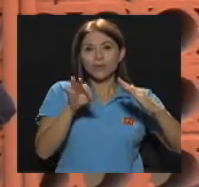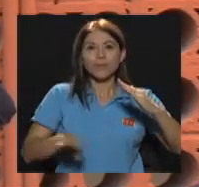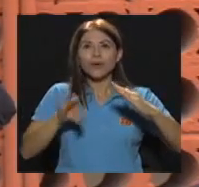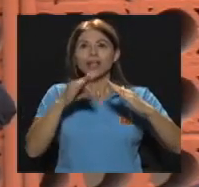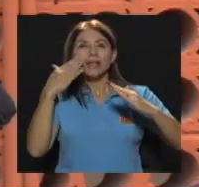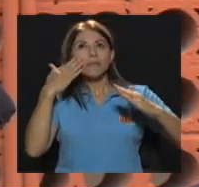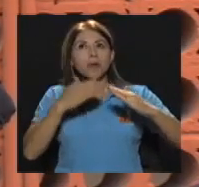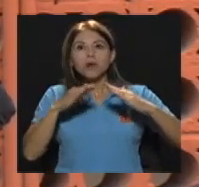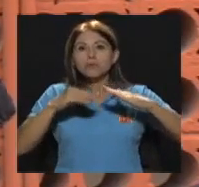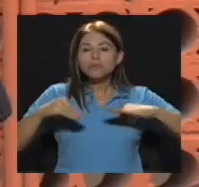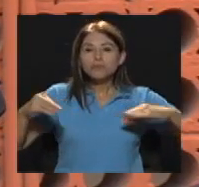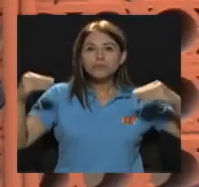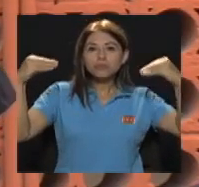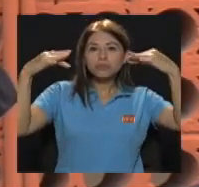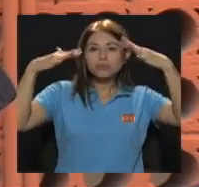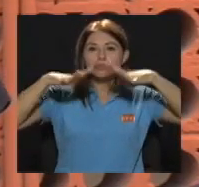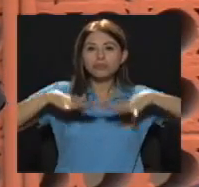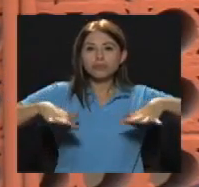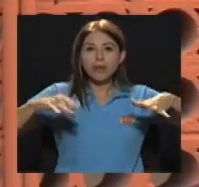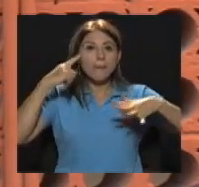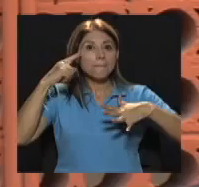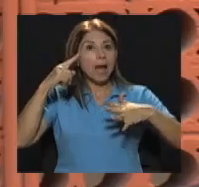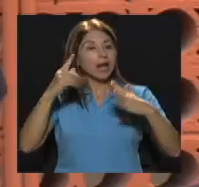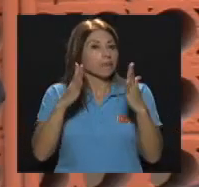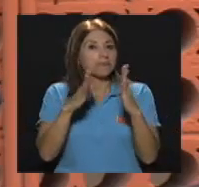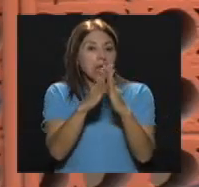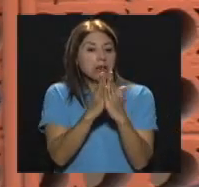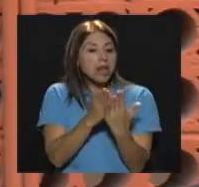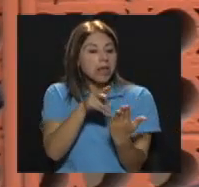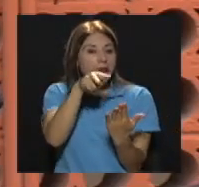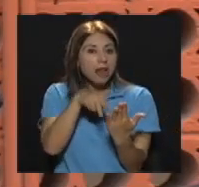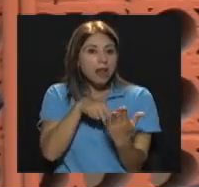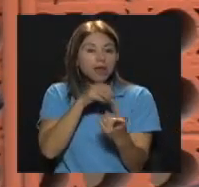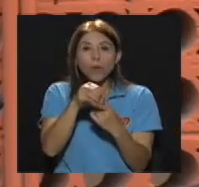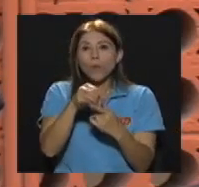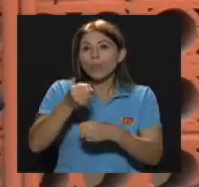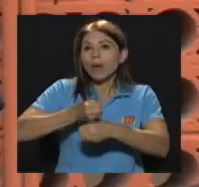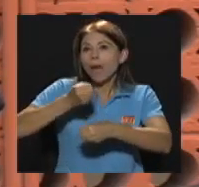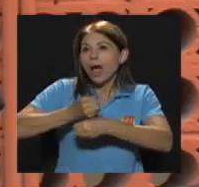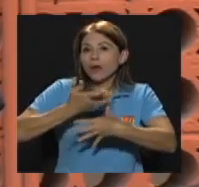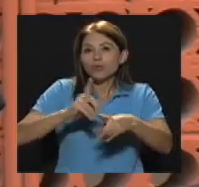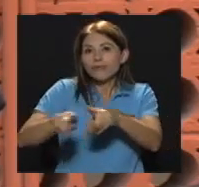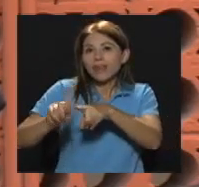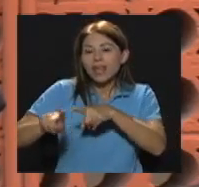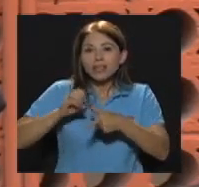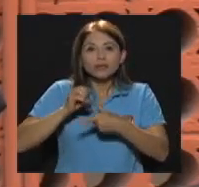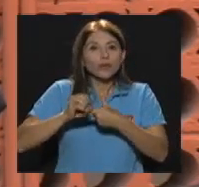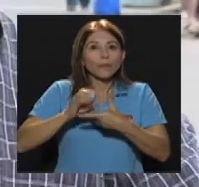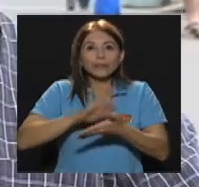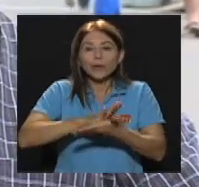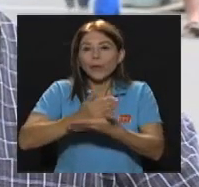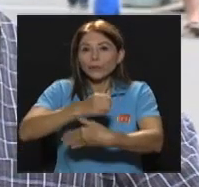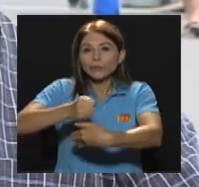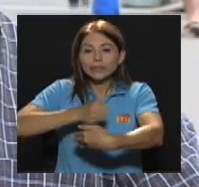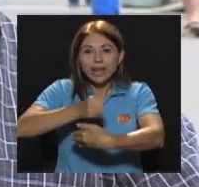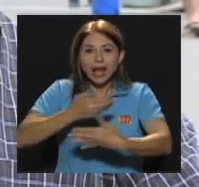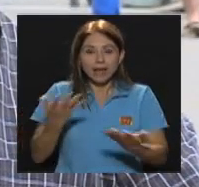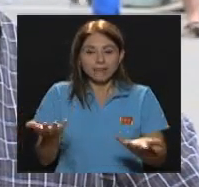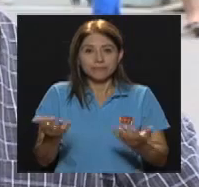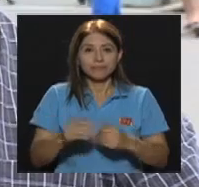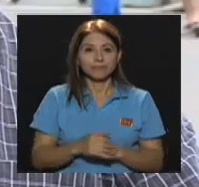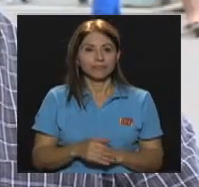de lectura o de trabajos manuales o de cocinar, etcétera. Doña Eugenia, yo quería preguntarle qué otros elementos debe